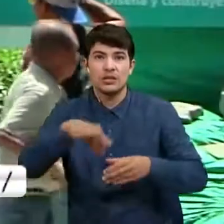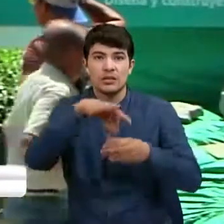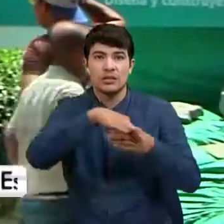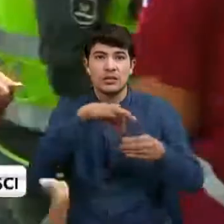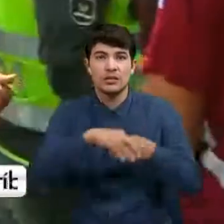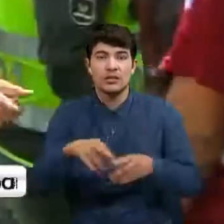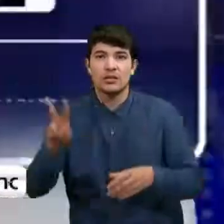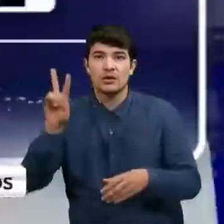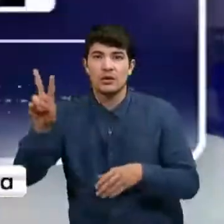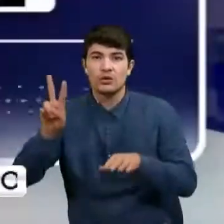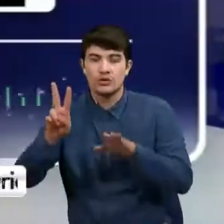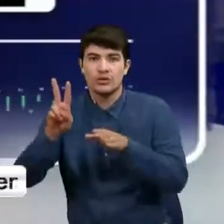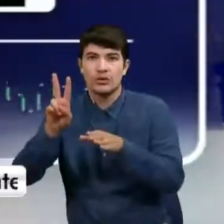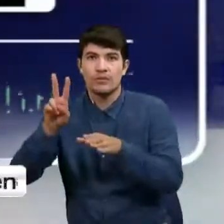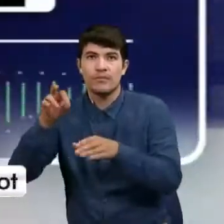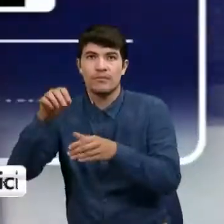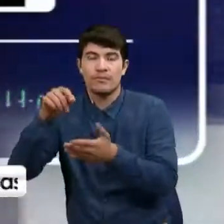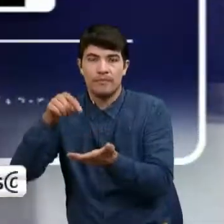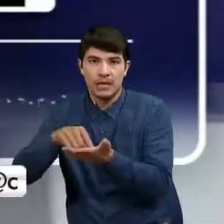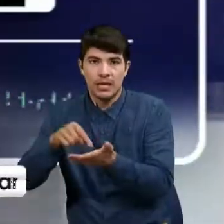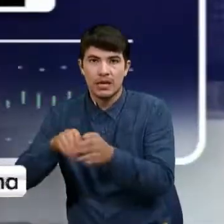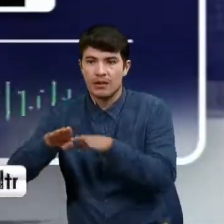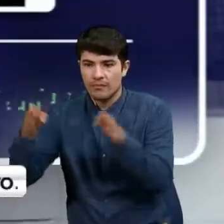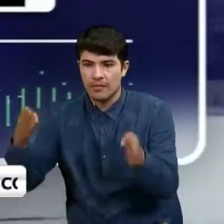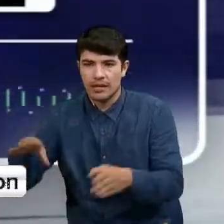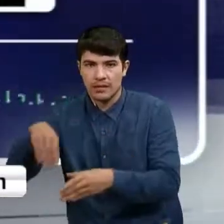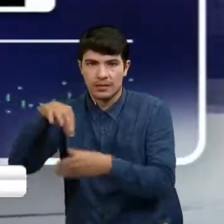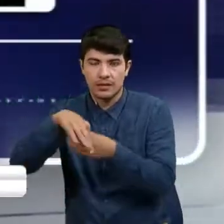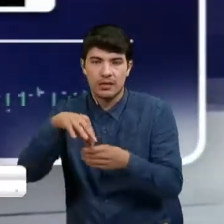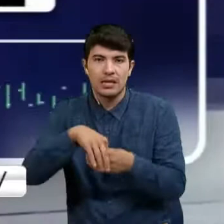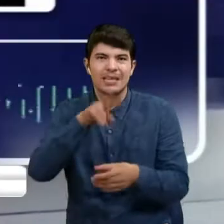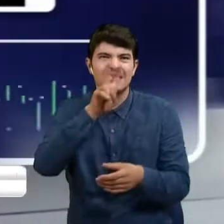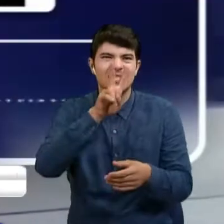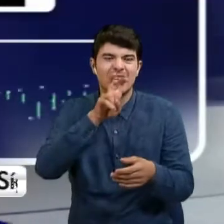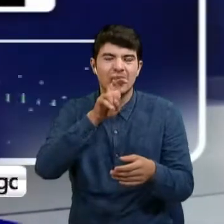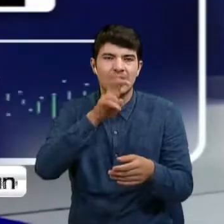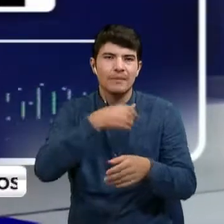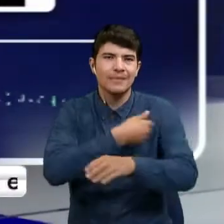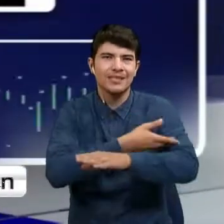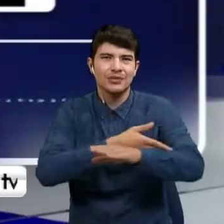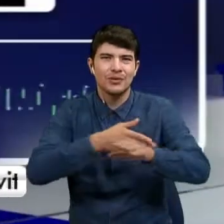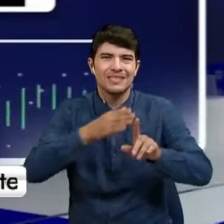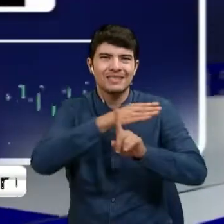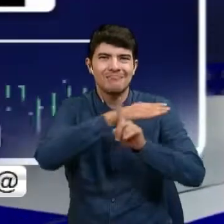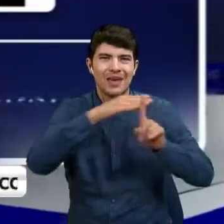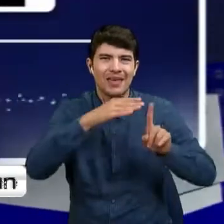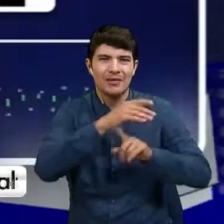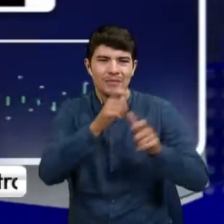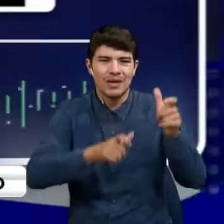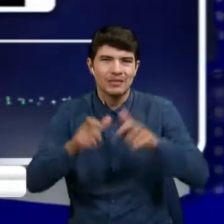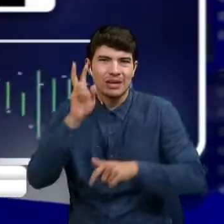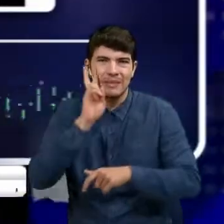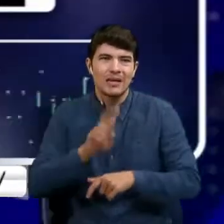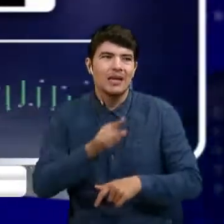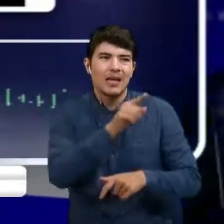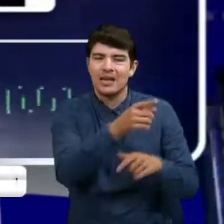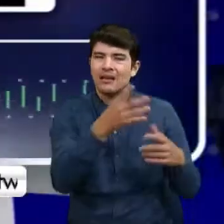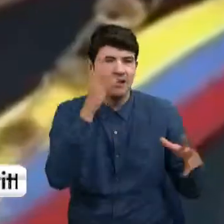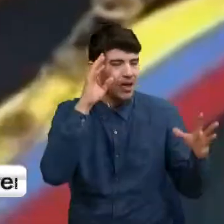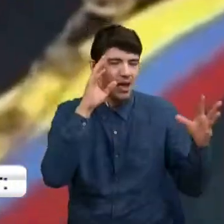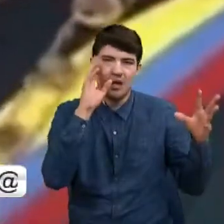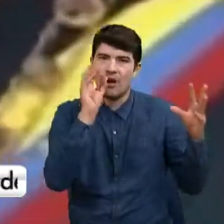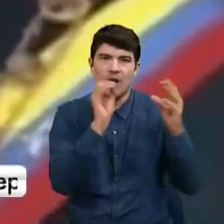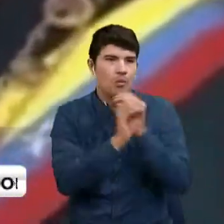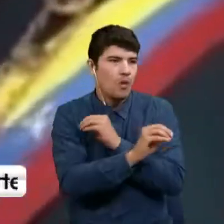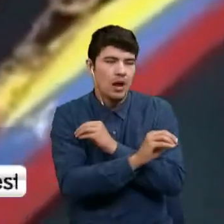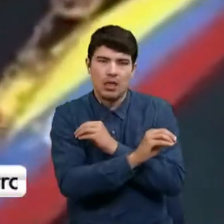sólo dos mil urnas siete millones y medio de venezolanos no estamos de acuerdo por lo que se quiere hacer el